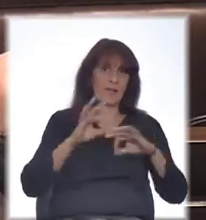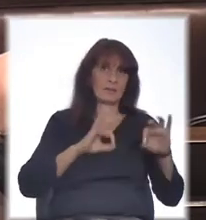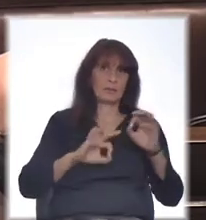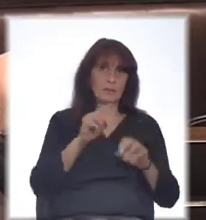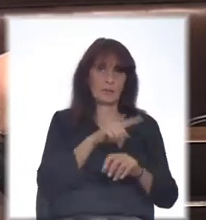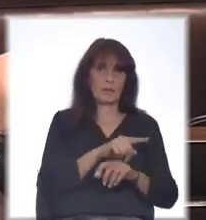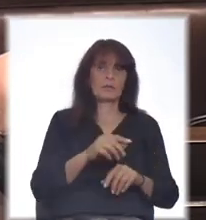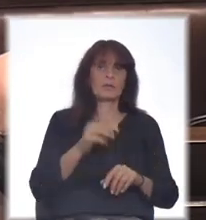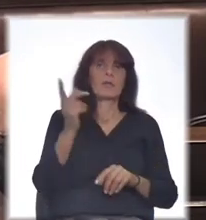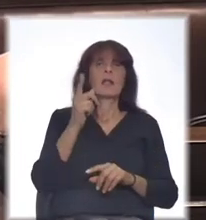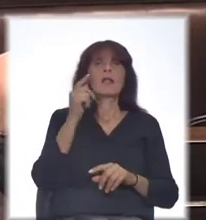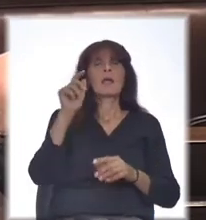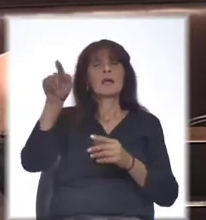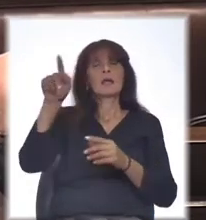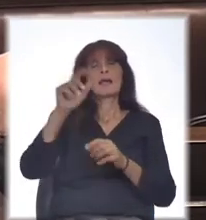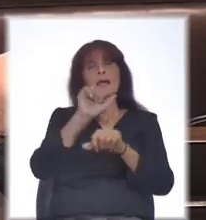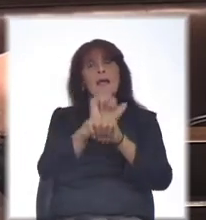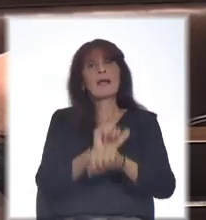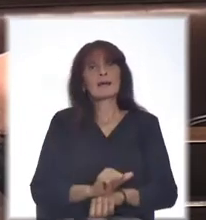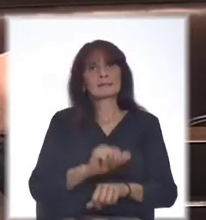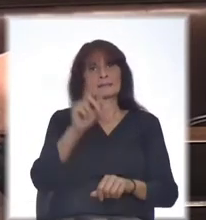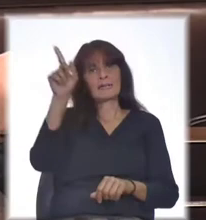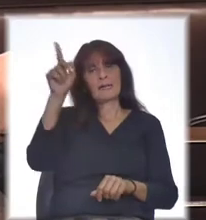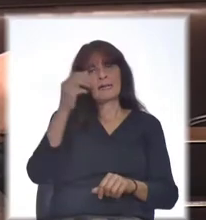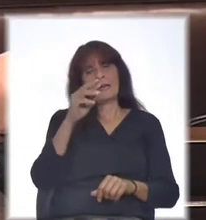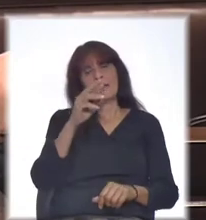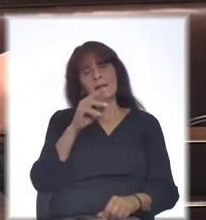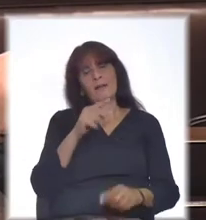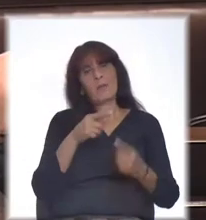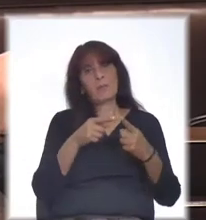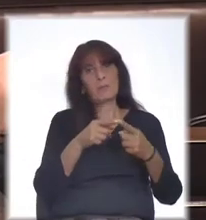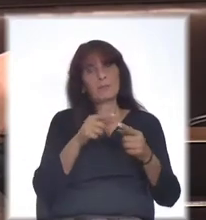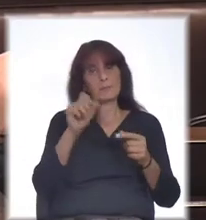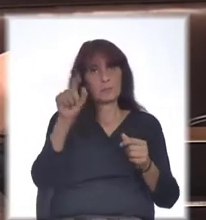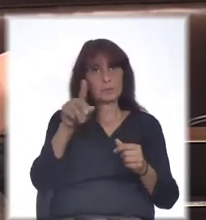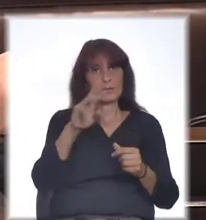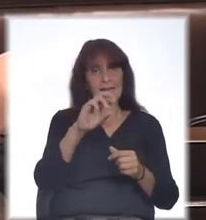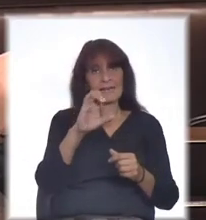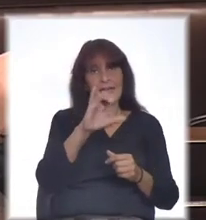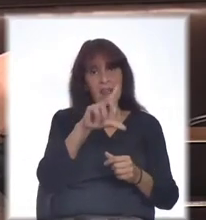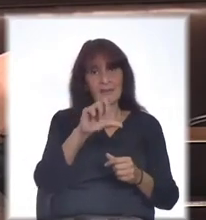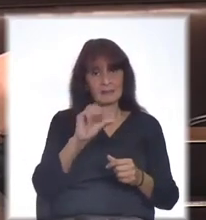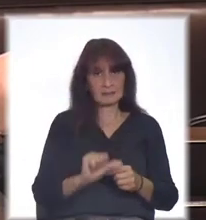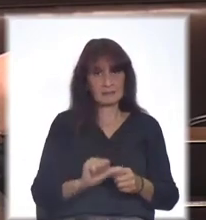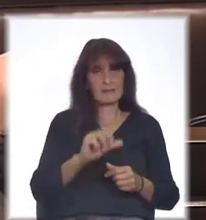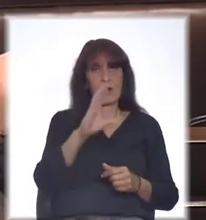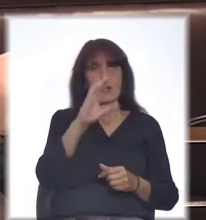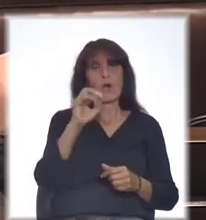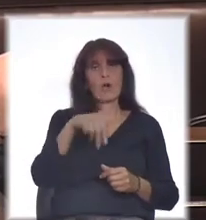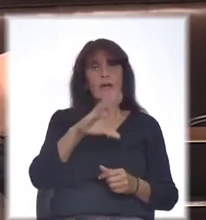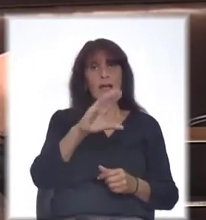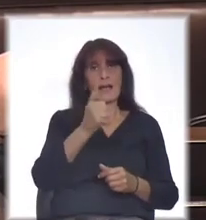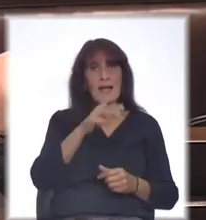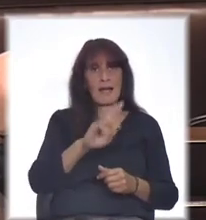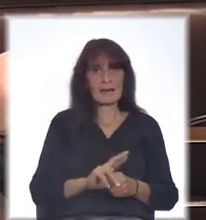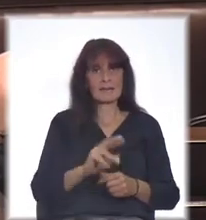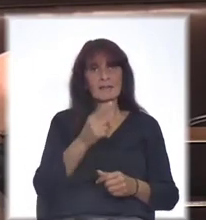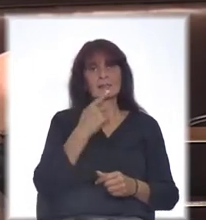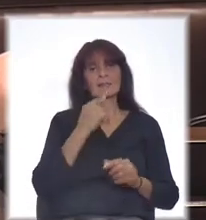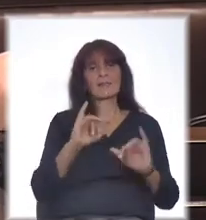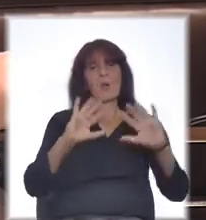el Penal de Libertad y de Punta de Rieles, nuestros compañeros y compañeras también marcaban su postura y hacían aporte a esta victoria, manifestándose a través de la huelga de